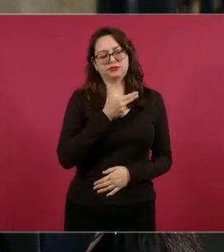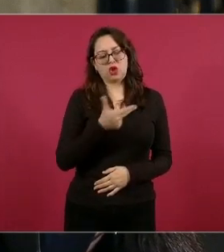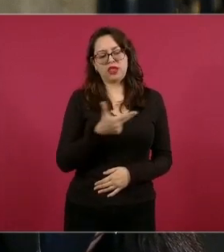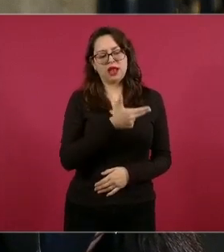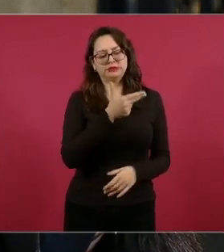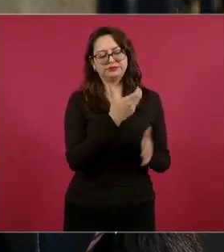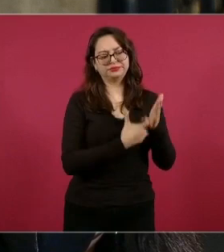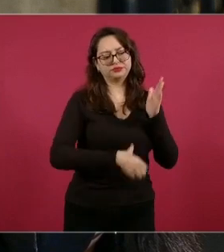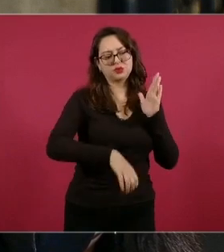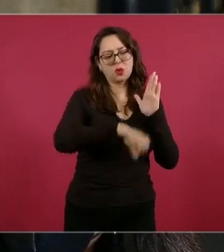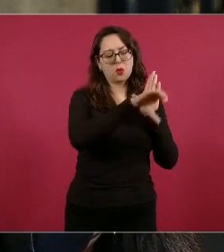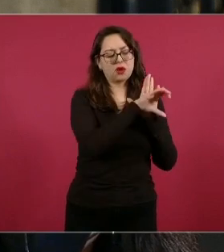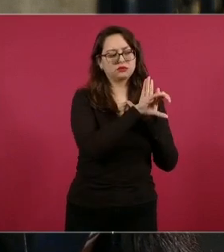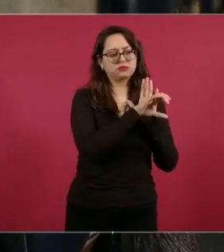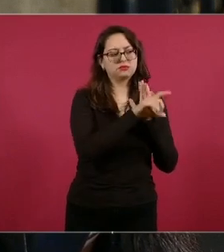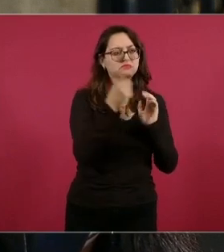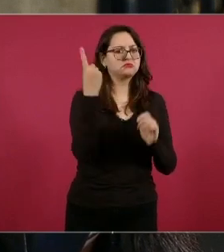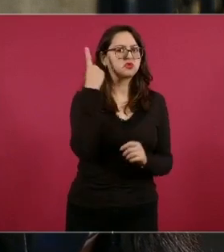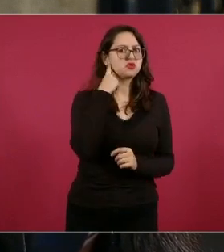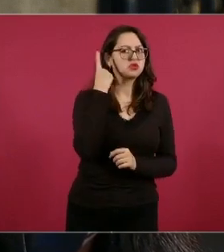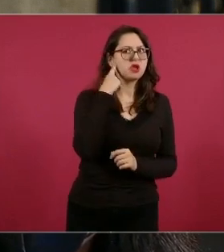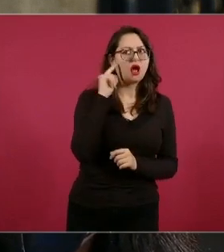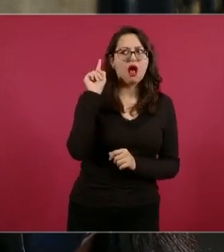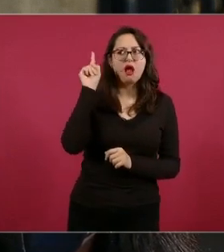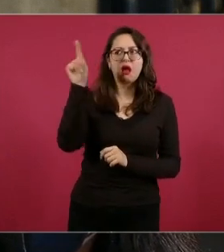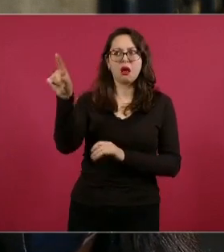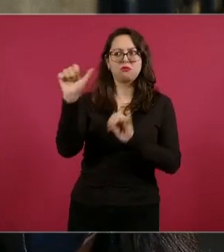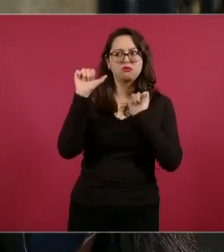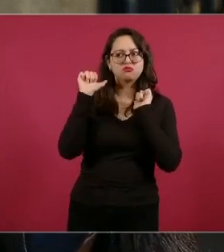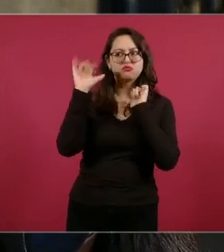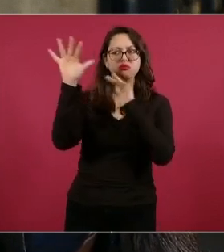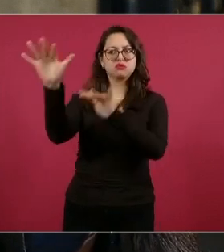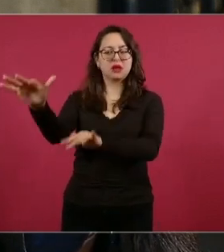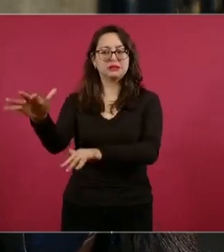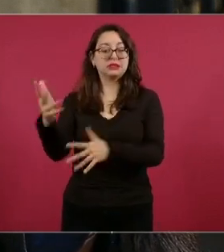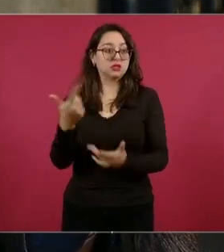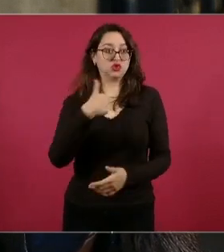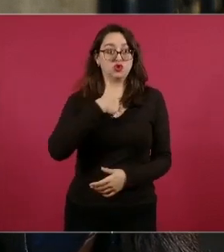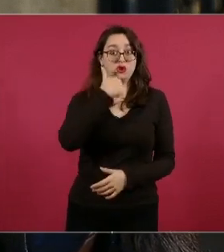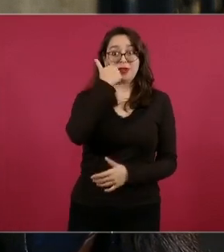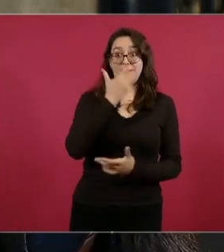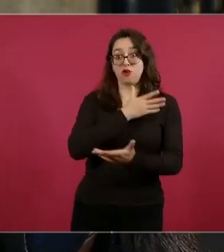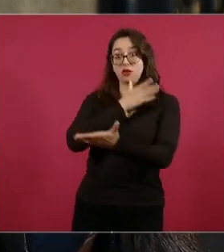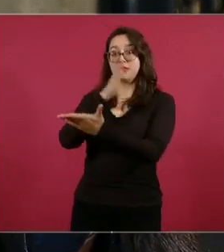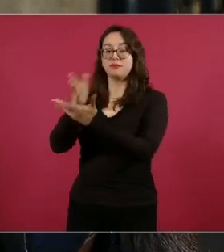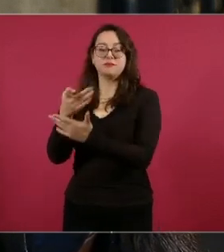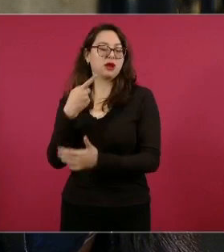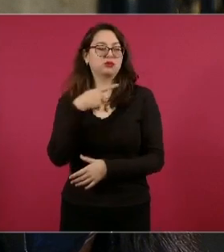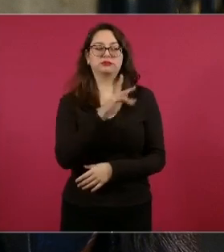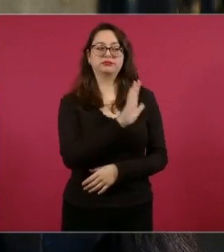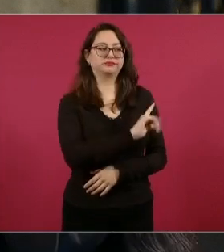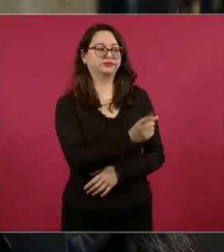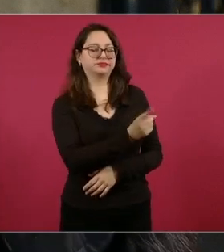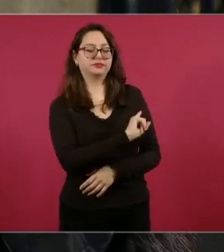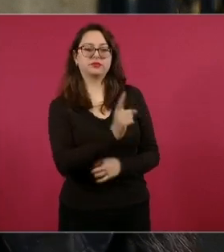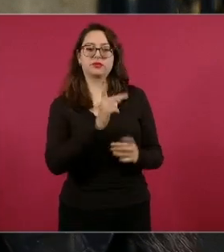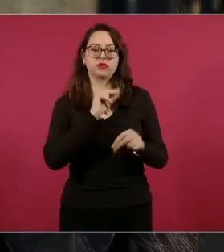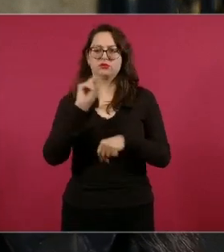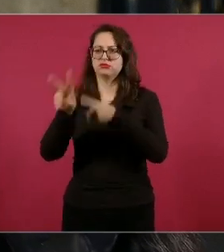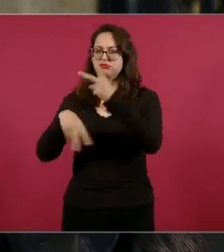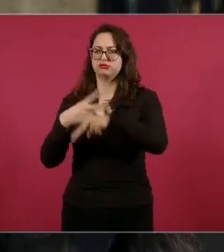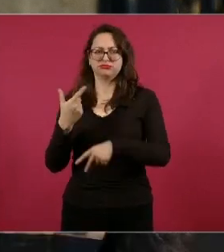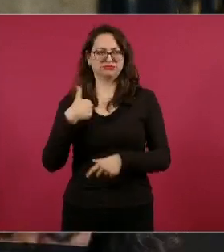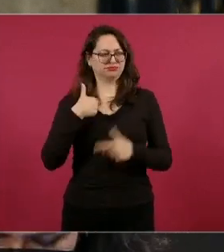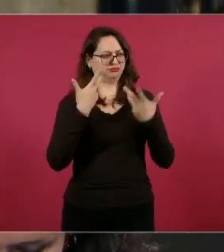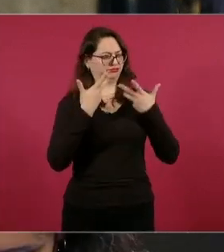Taurinas. Nos dijeron de comunicación social que no nos podían llevar. Yo escribía para el Universal Gráfico y